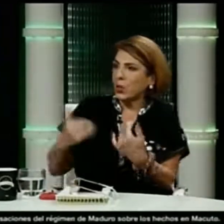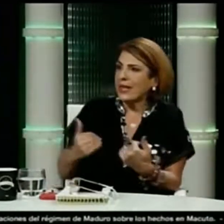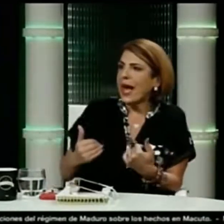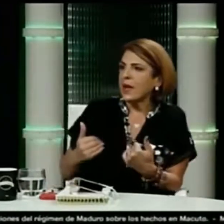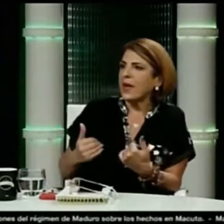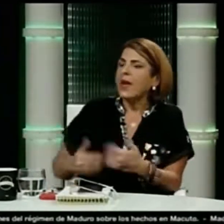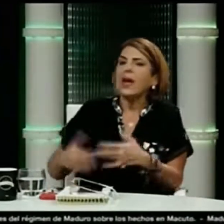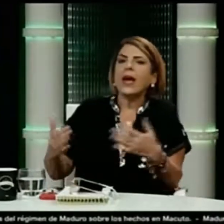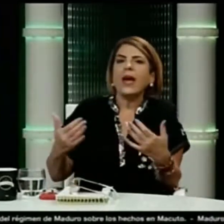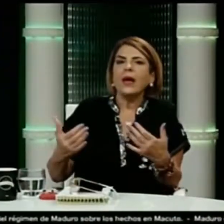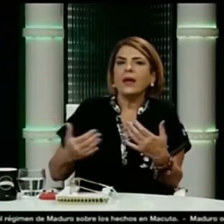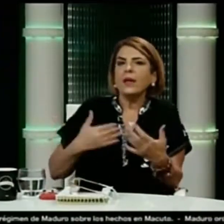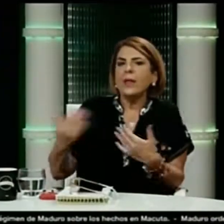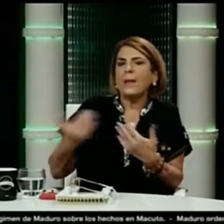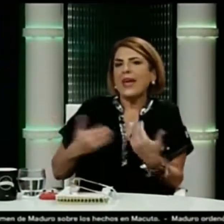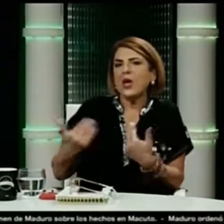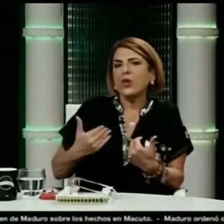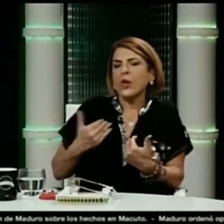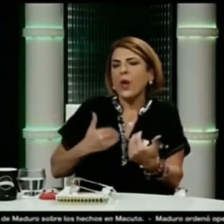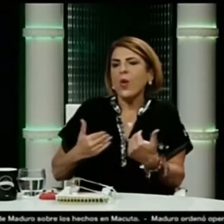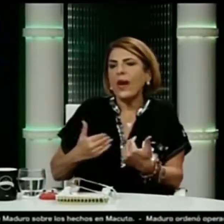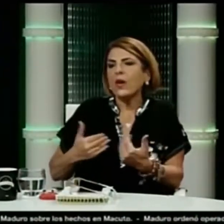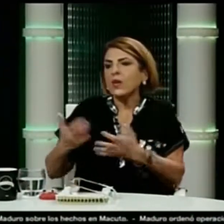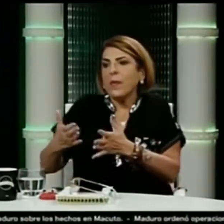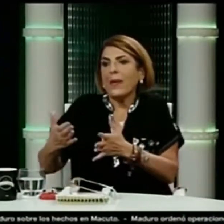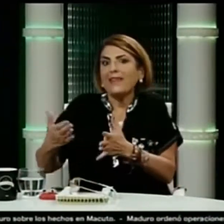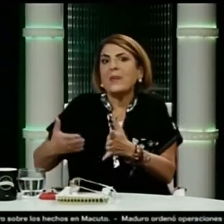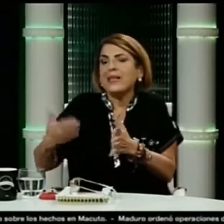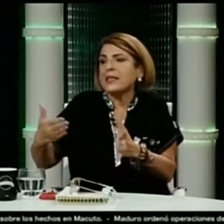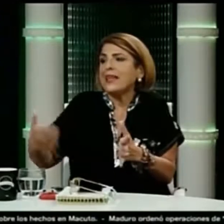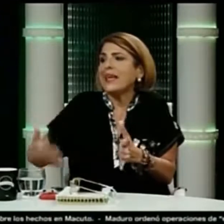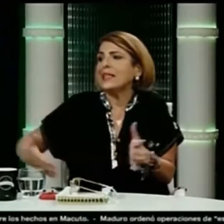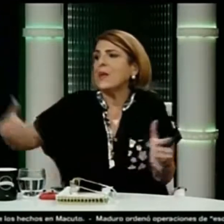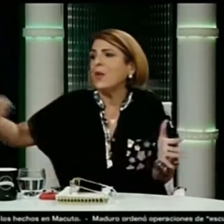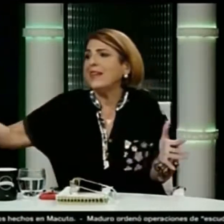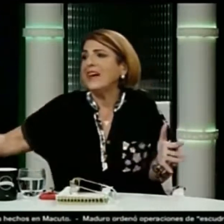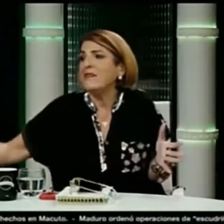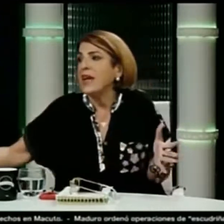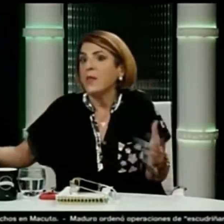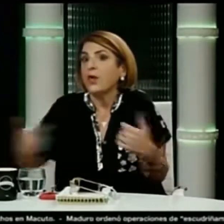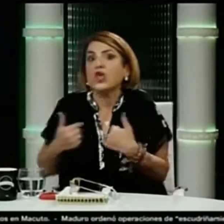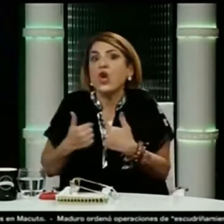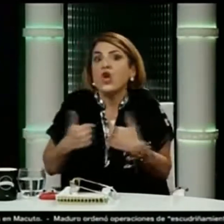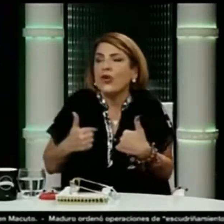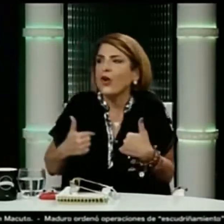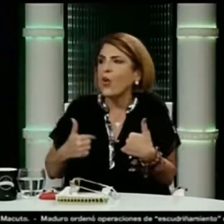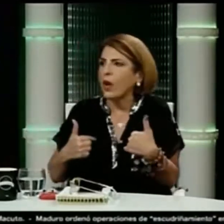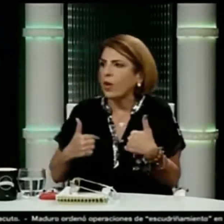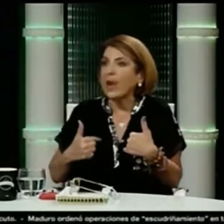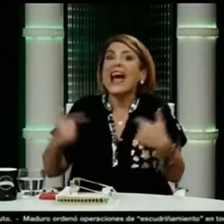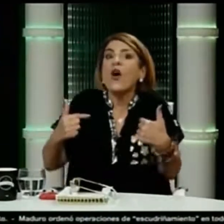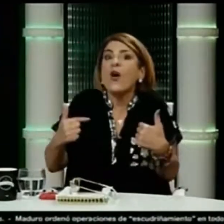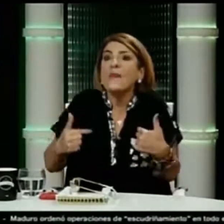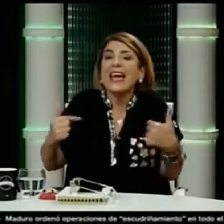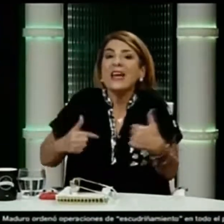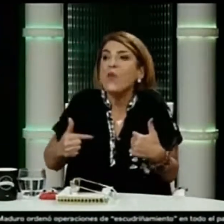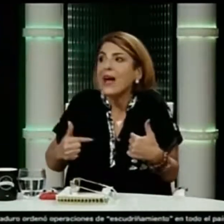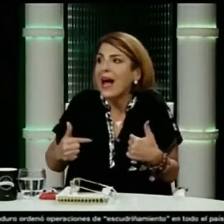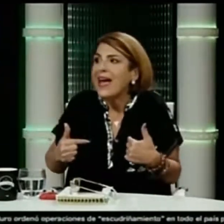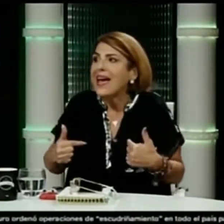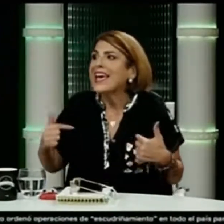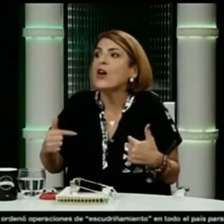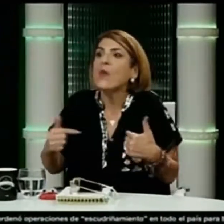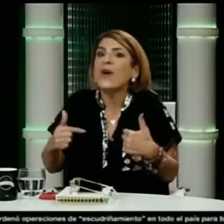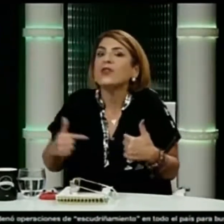para insultarme, que mi papá y yo somos iguales cuando mi papá está precisamente en la acera política de enfrente? Porque yo no estoy con Guaidó. Y ahora, más que